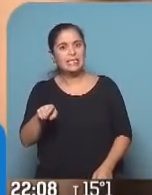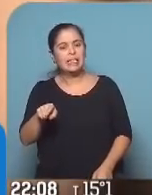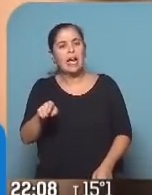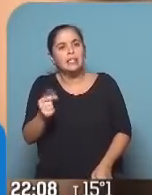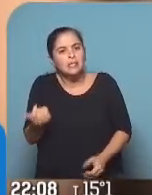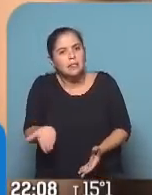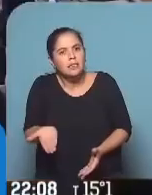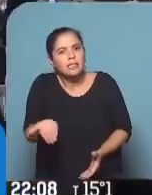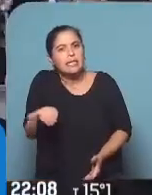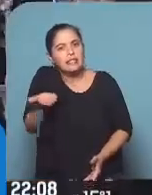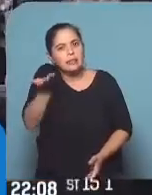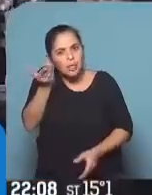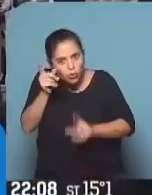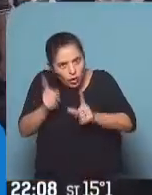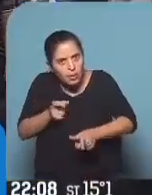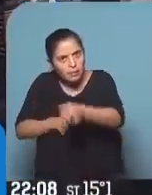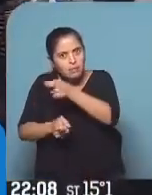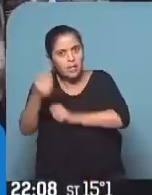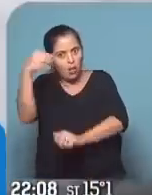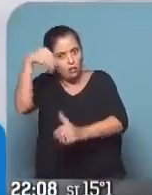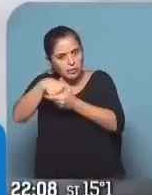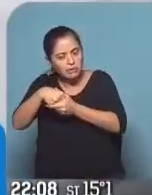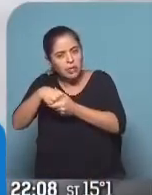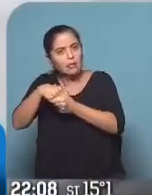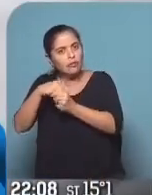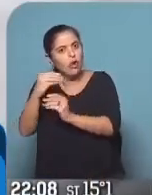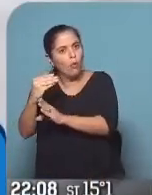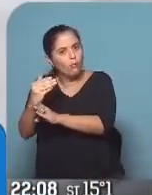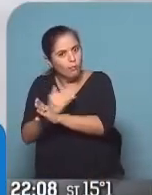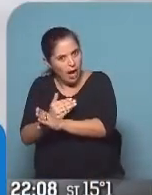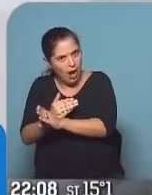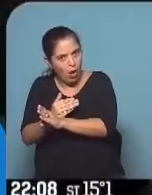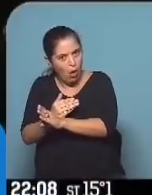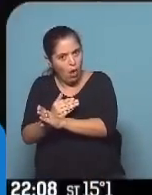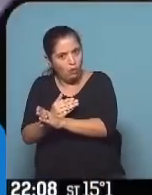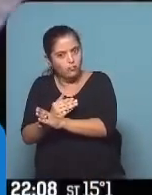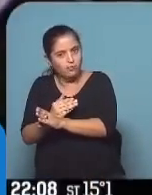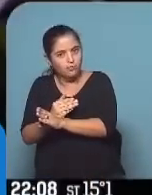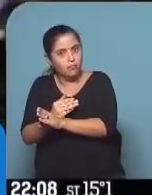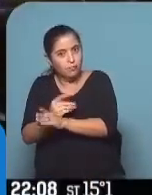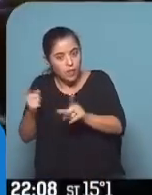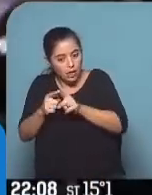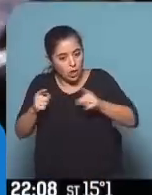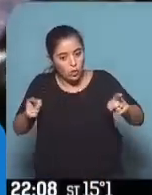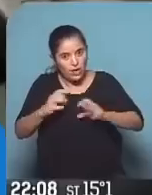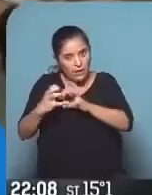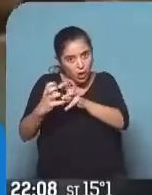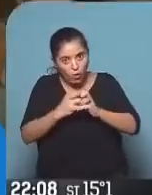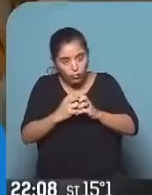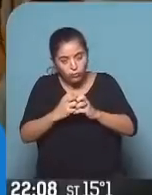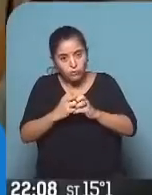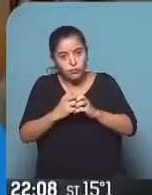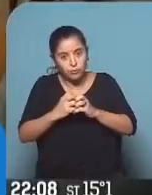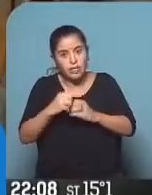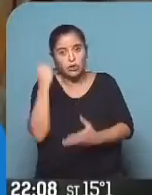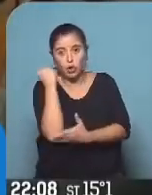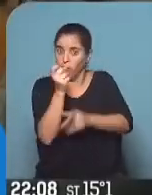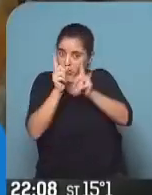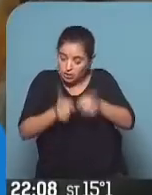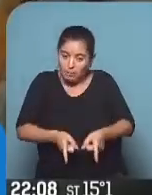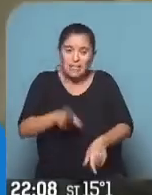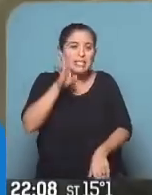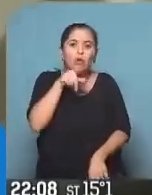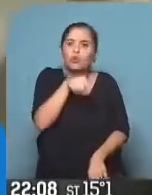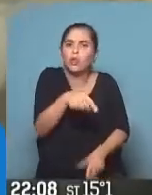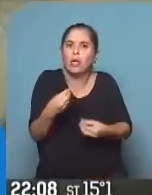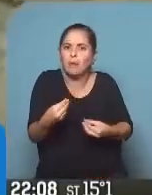afectó su mercado interno y los planes de expansión de sus principales empresas. En el de Estados Unidos, hizo caer las inversiones